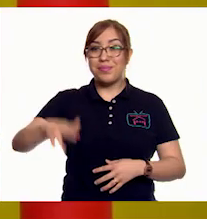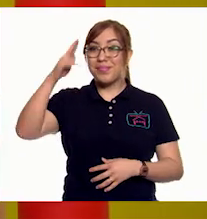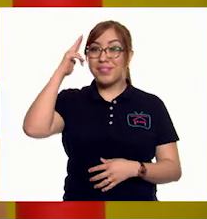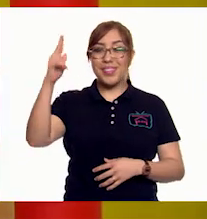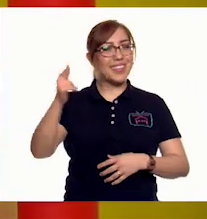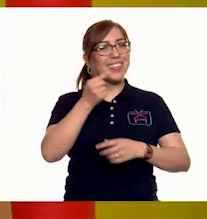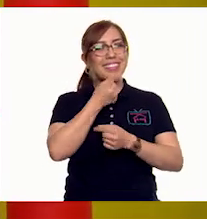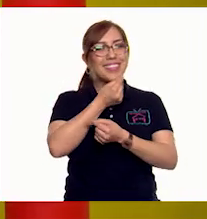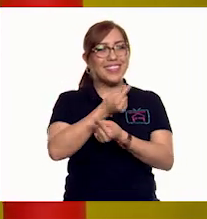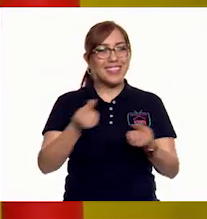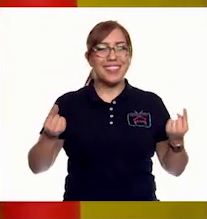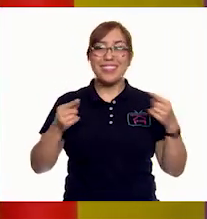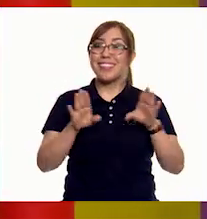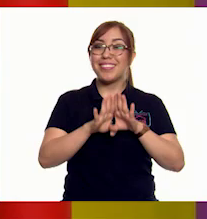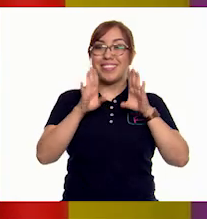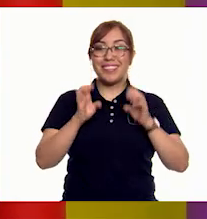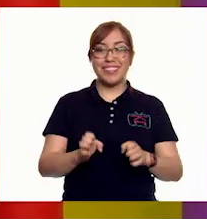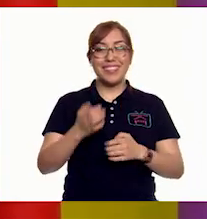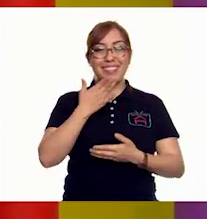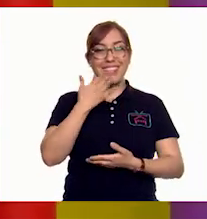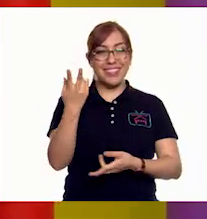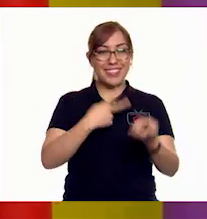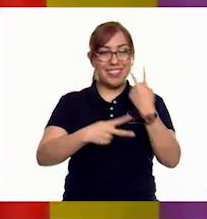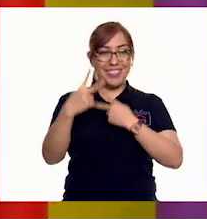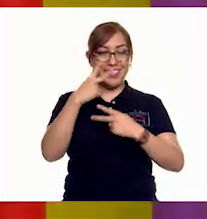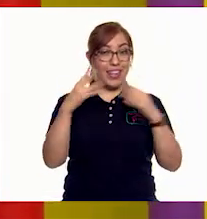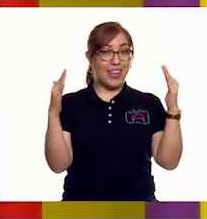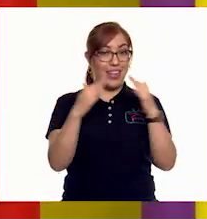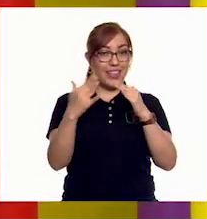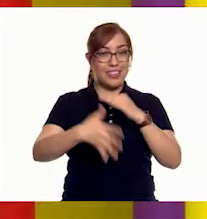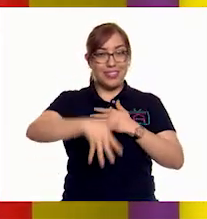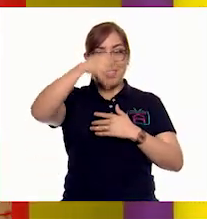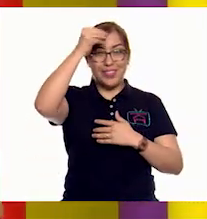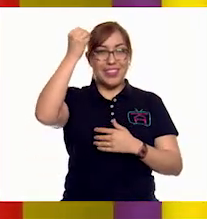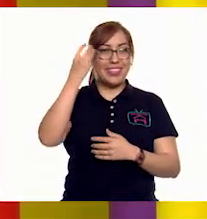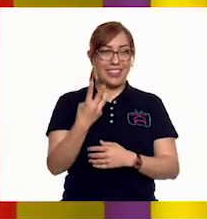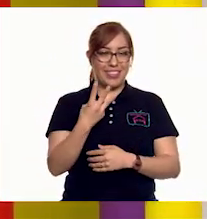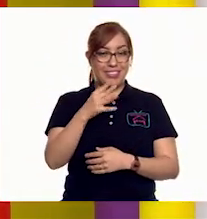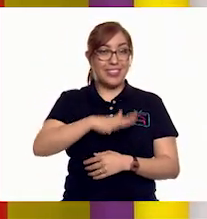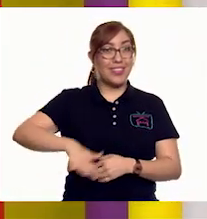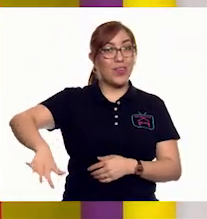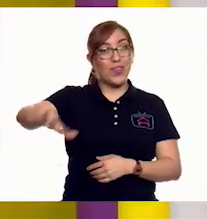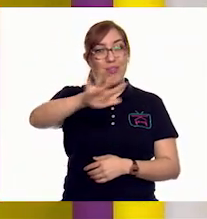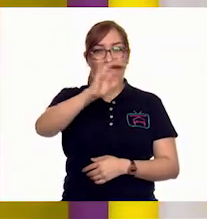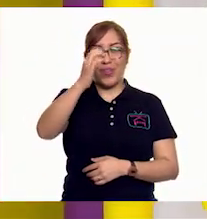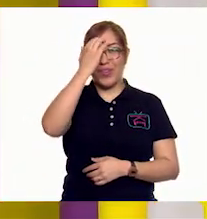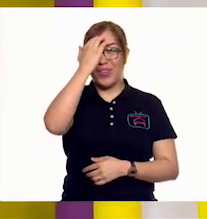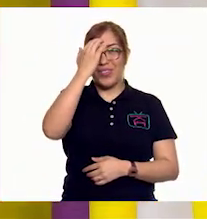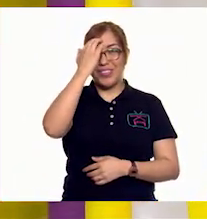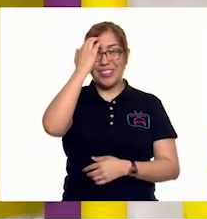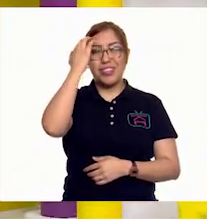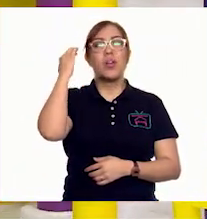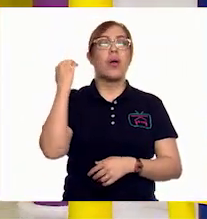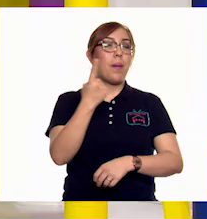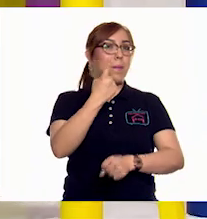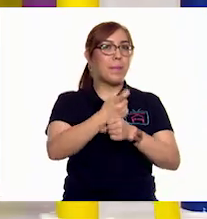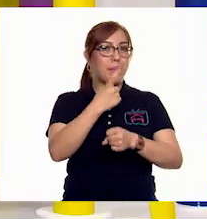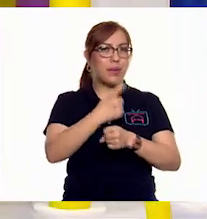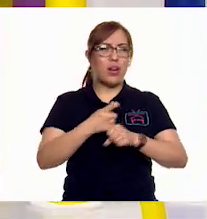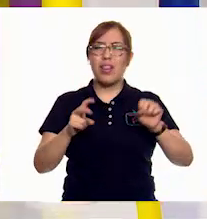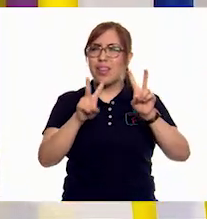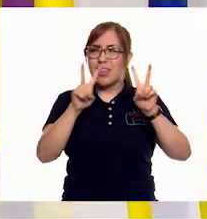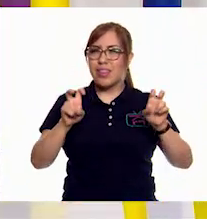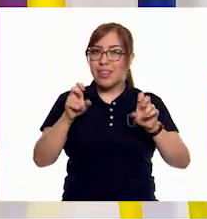Niñas y niños, ¿cómo están? Bienvenidos a Aprende en Casa 3, a su asignatura de conocimiento del medio de primero. El día de hoy tenemos un tema que se llama